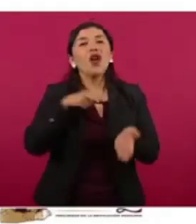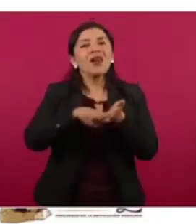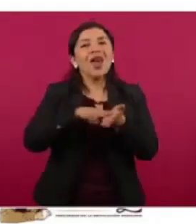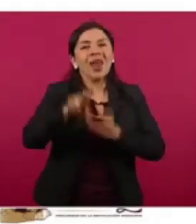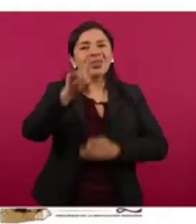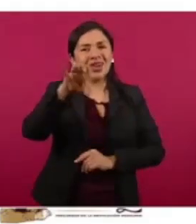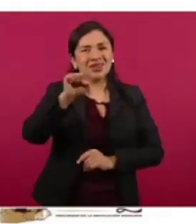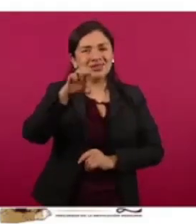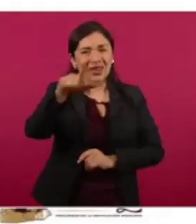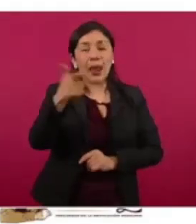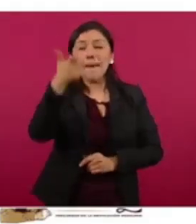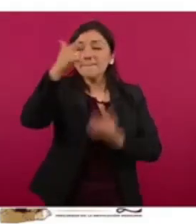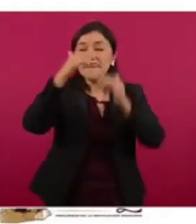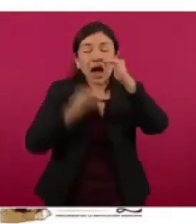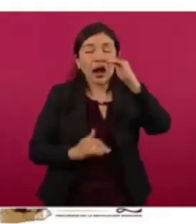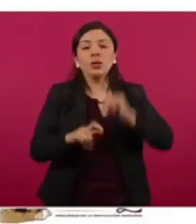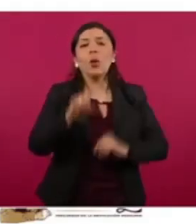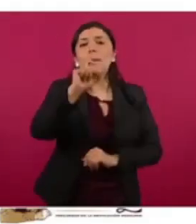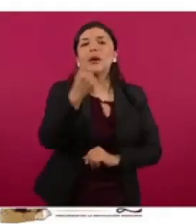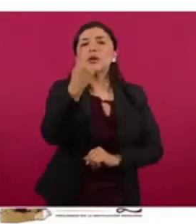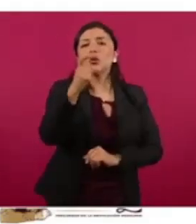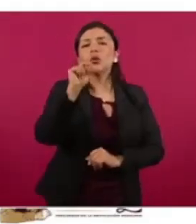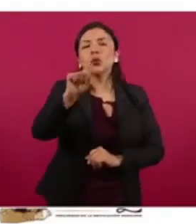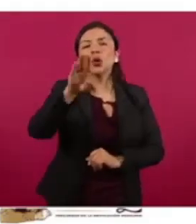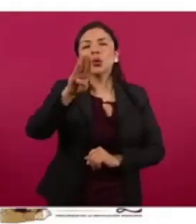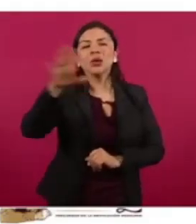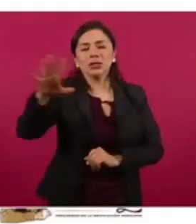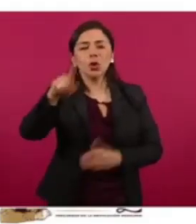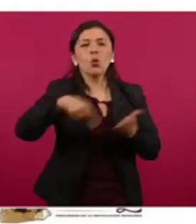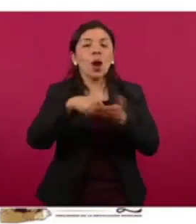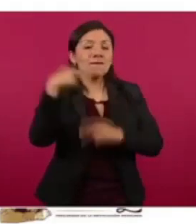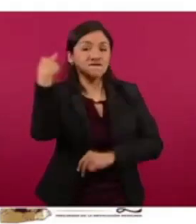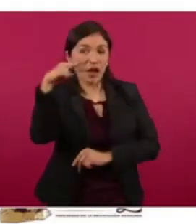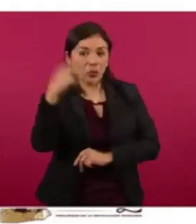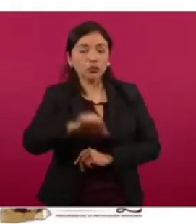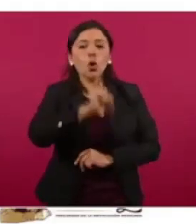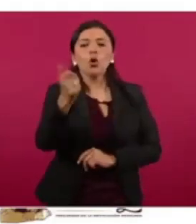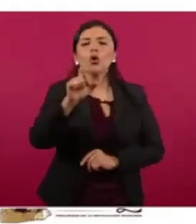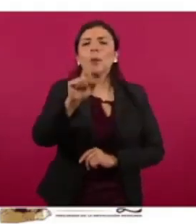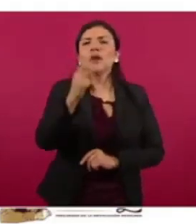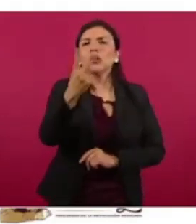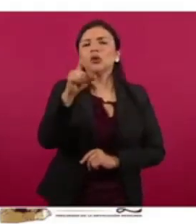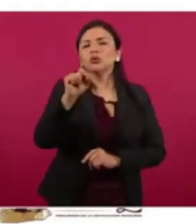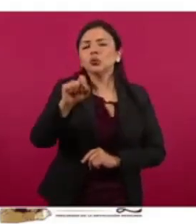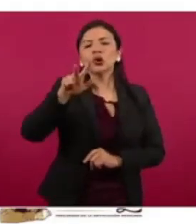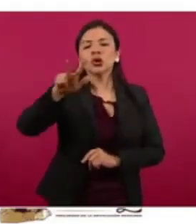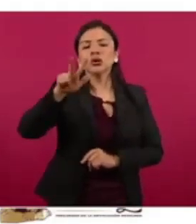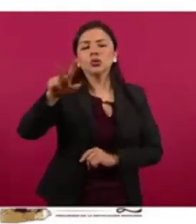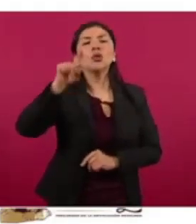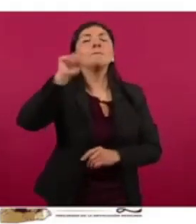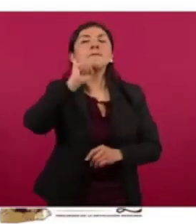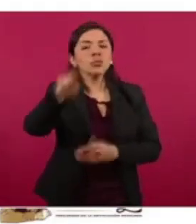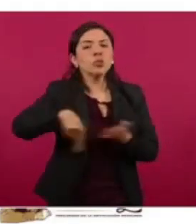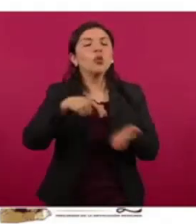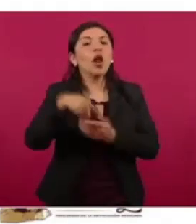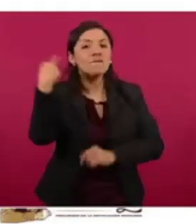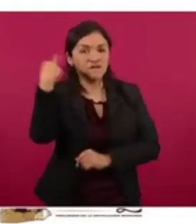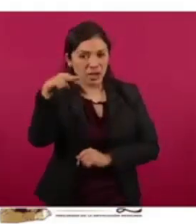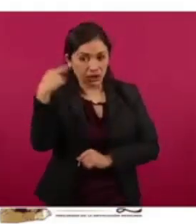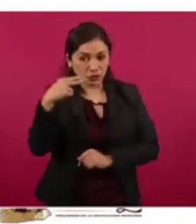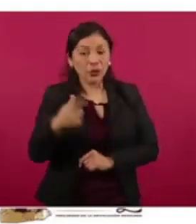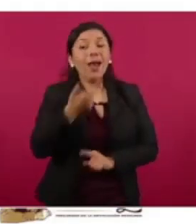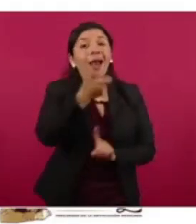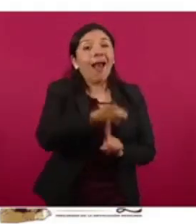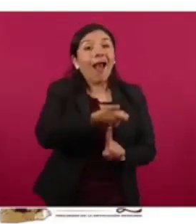barata, 21.95 de BP en Veracruz, Veracruz, y 22 pesos con 18 centavos de franquicia Pemex en Veracruz, Veracruz